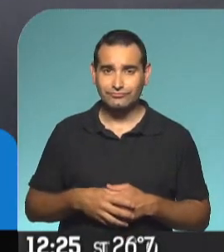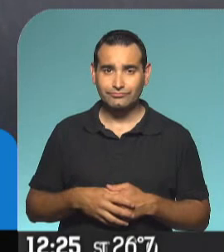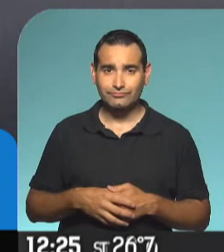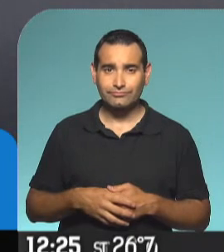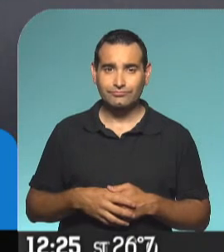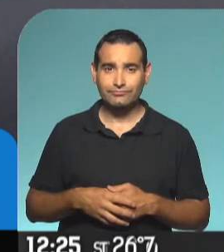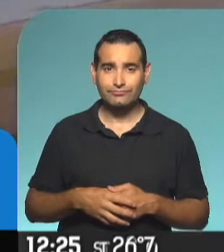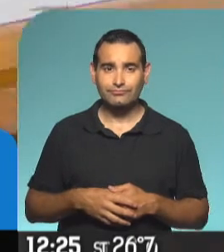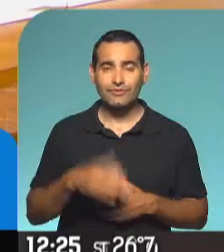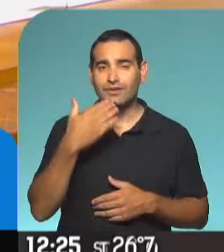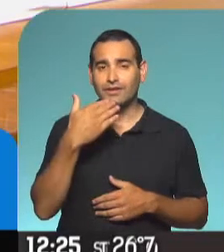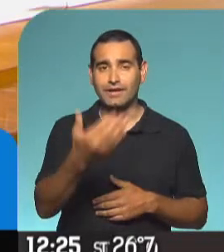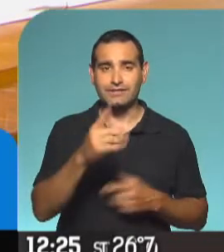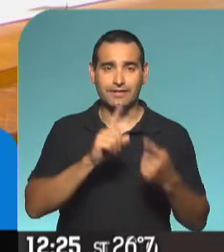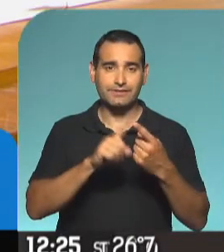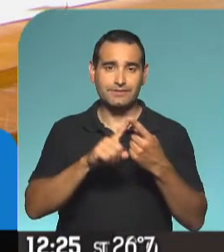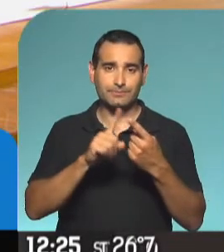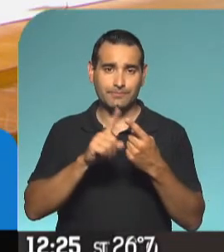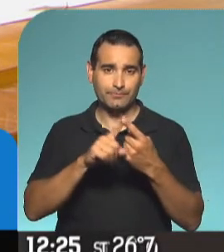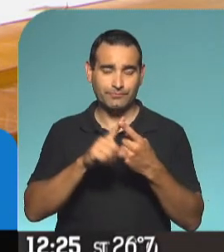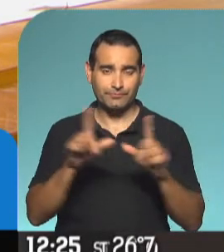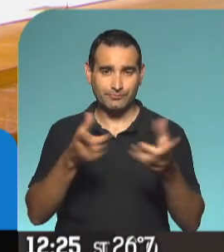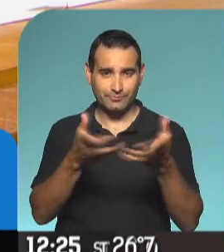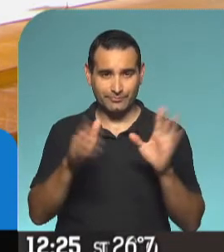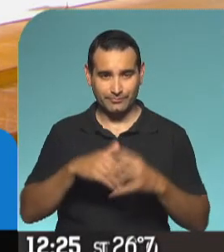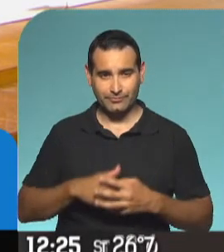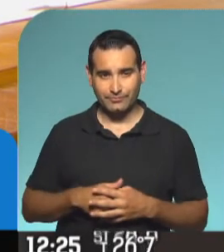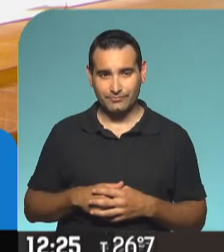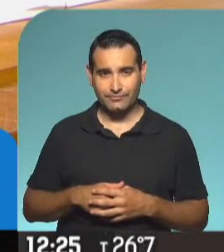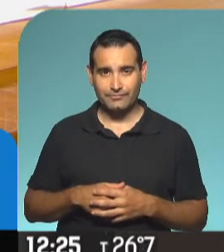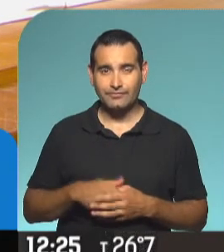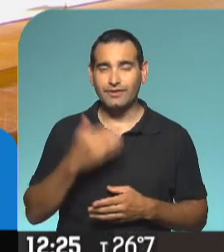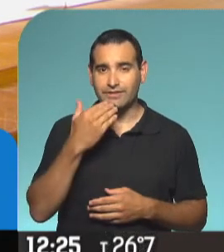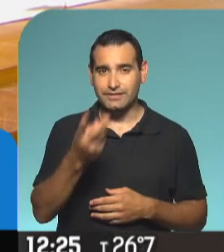Doctora Stein, le agradecemos muchísimo este contacto con la televisión pública. Gracias a ustedes.